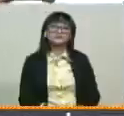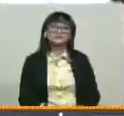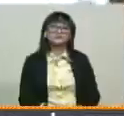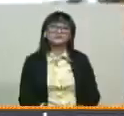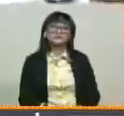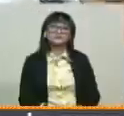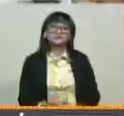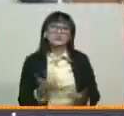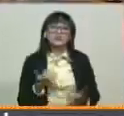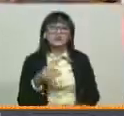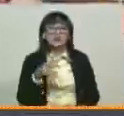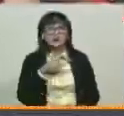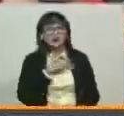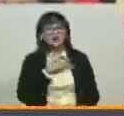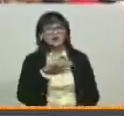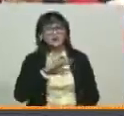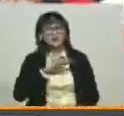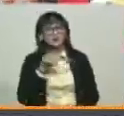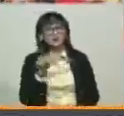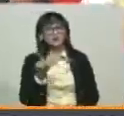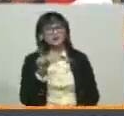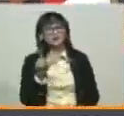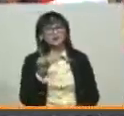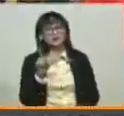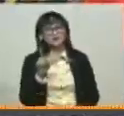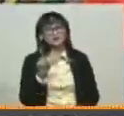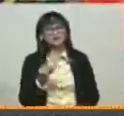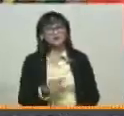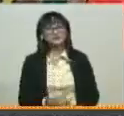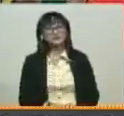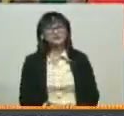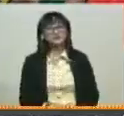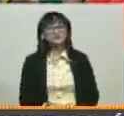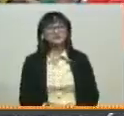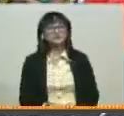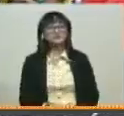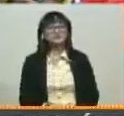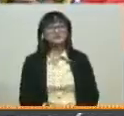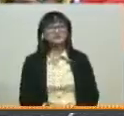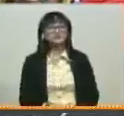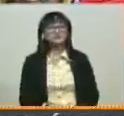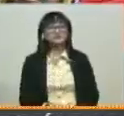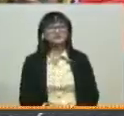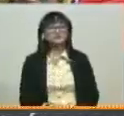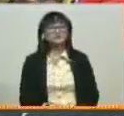Aquí tengo mi carné del Partido Socialista Unido de Venezuela.